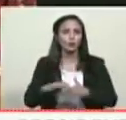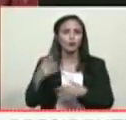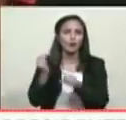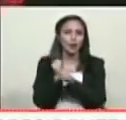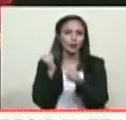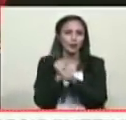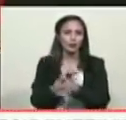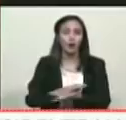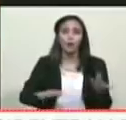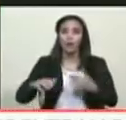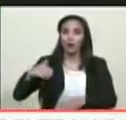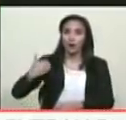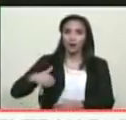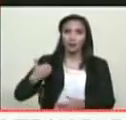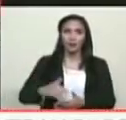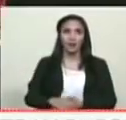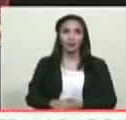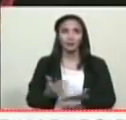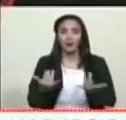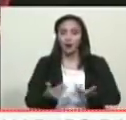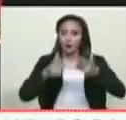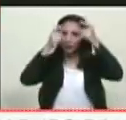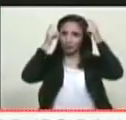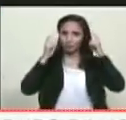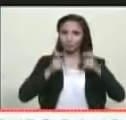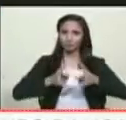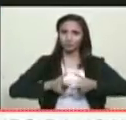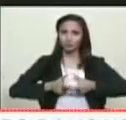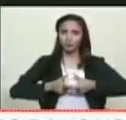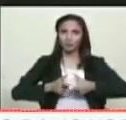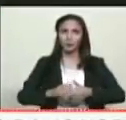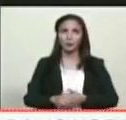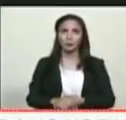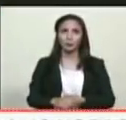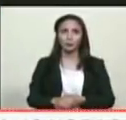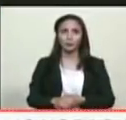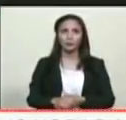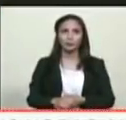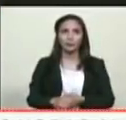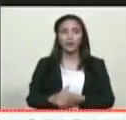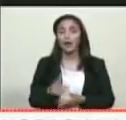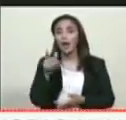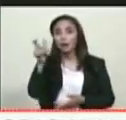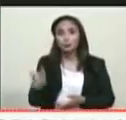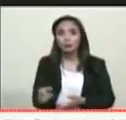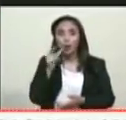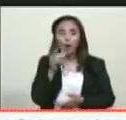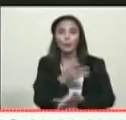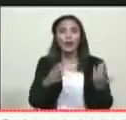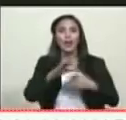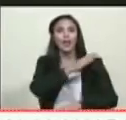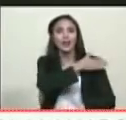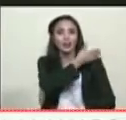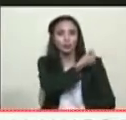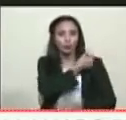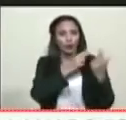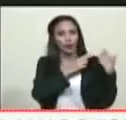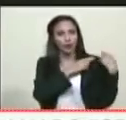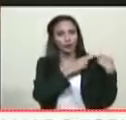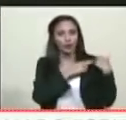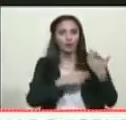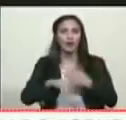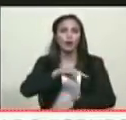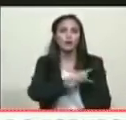Trabajo de Argentina. En estos momentos la recibe de manos del joven abogado y rector de la Universidad Bolivariana